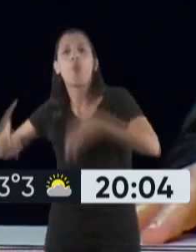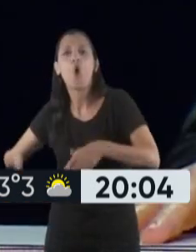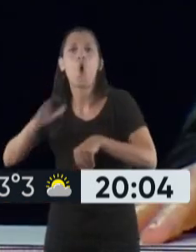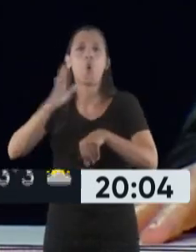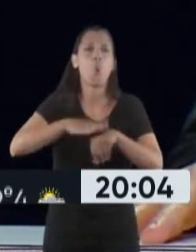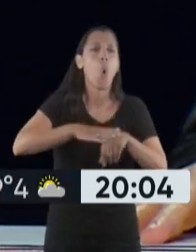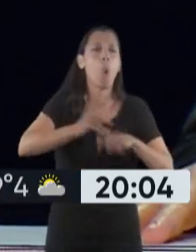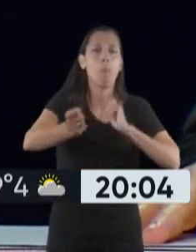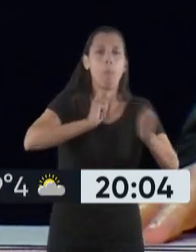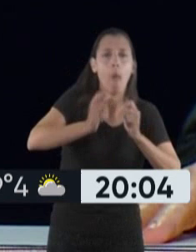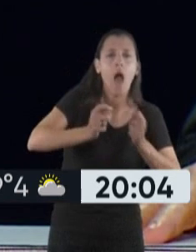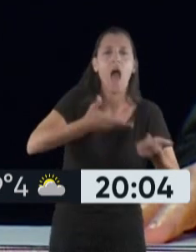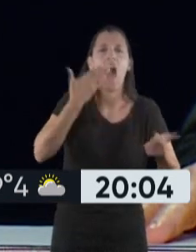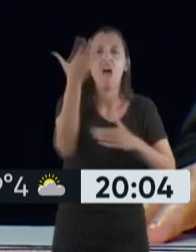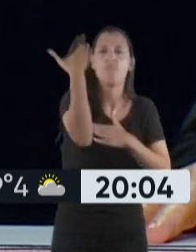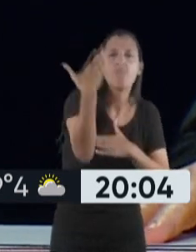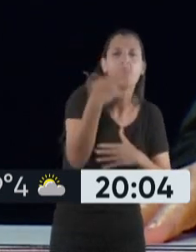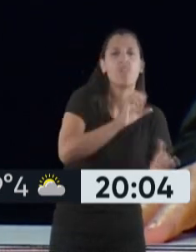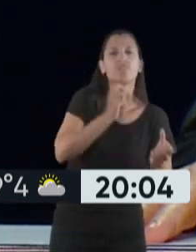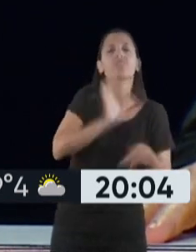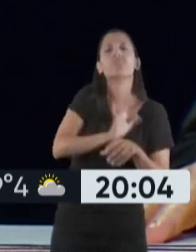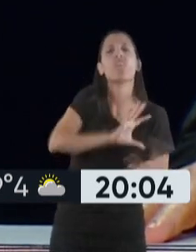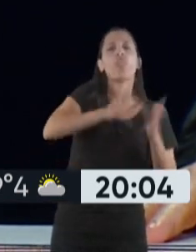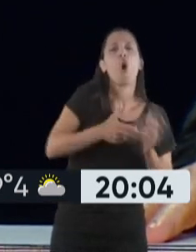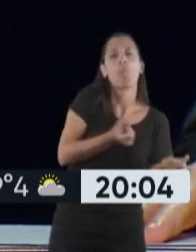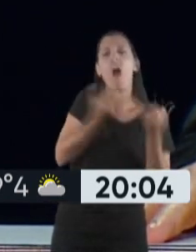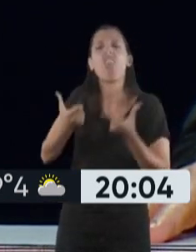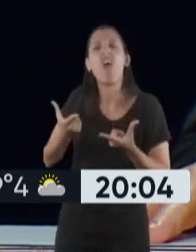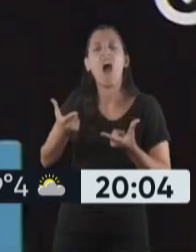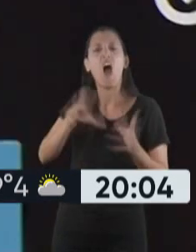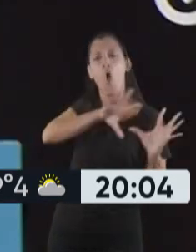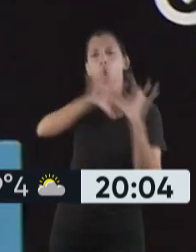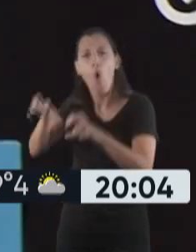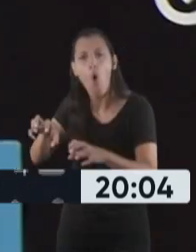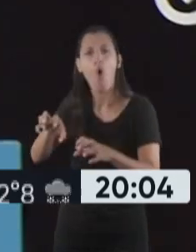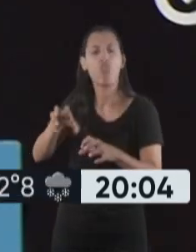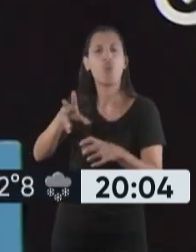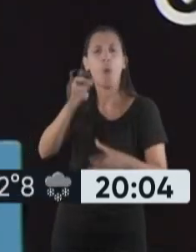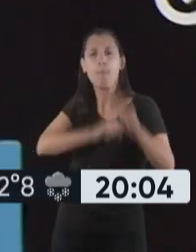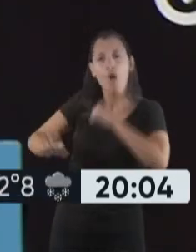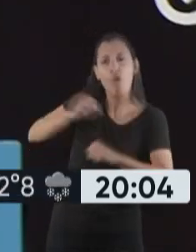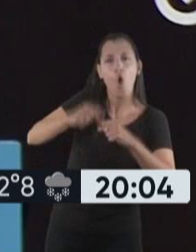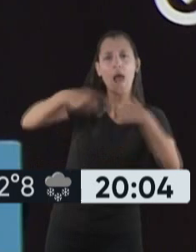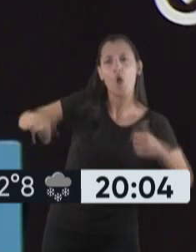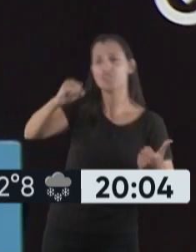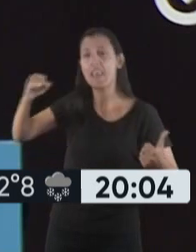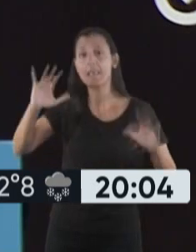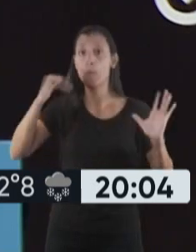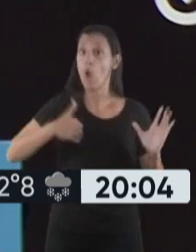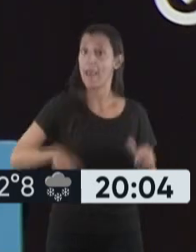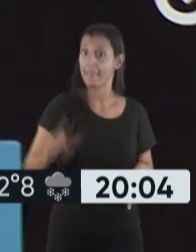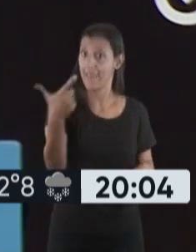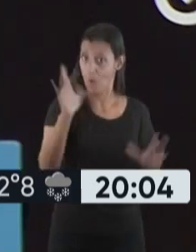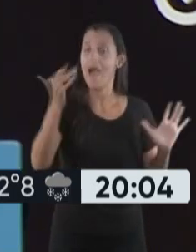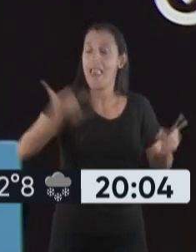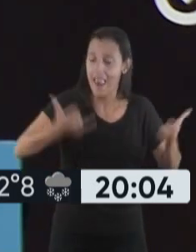insidiosa, por discursos del odio, por una extrema derecha recalcitrante. Sin embargo, en Argentina no es que eso no exista, pero